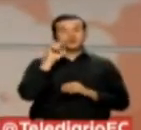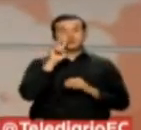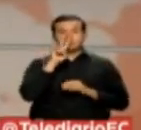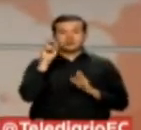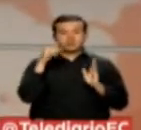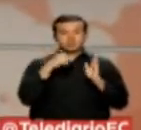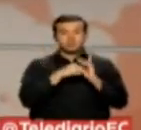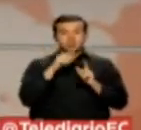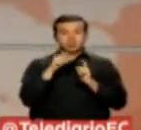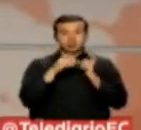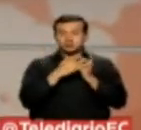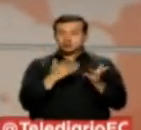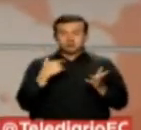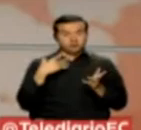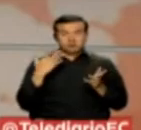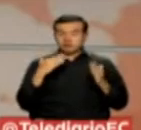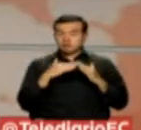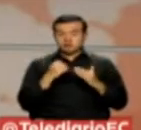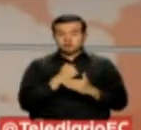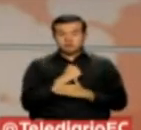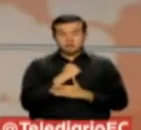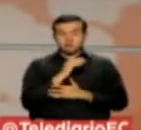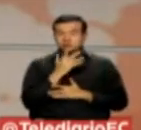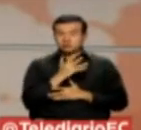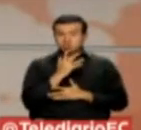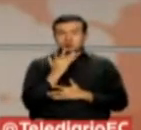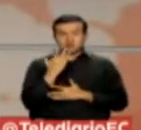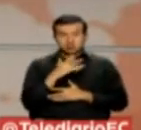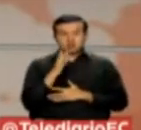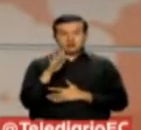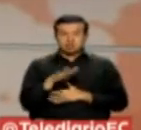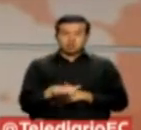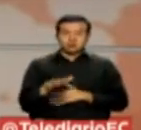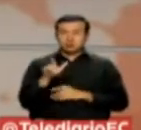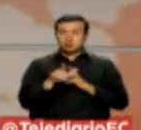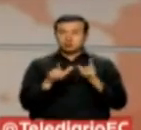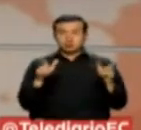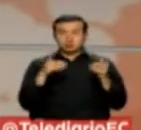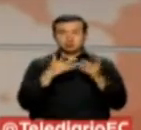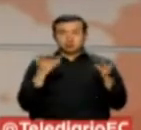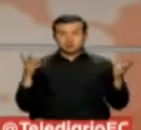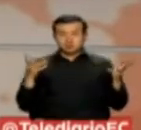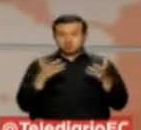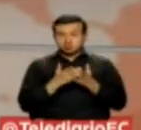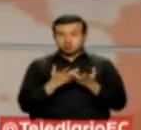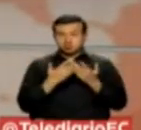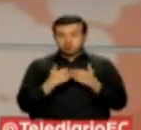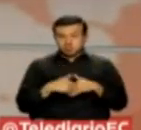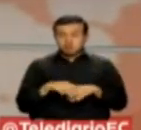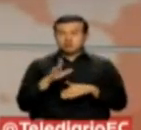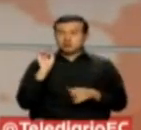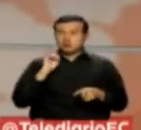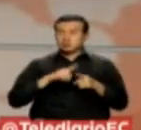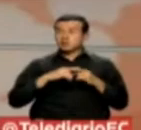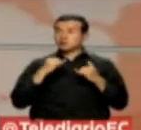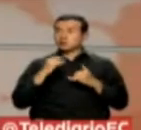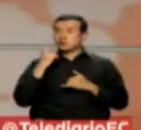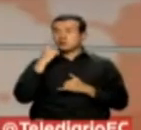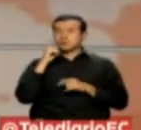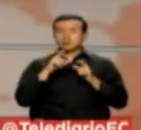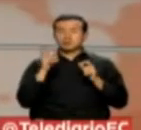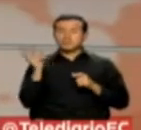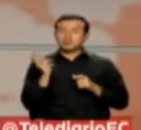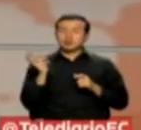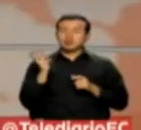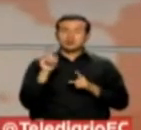1,200,000 personas no tienen casa propia. Este ya es un universo al que aplicar y en el que pensar. Y por lo pronto en afiliados y